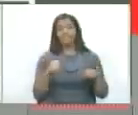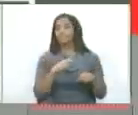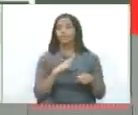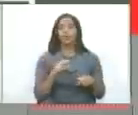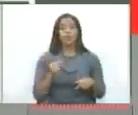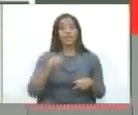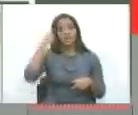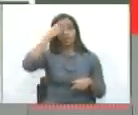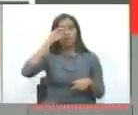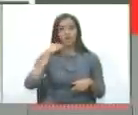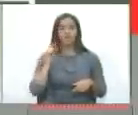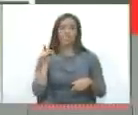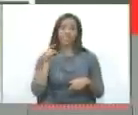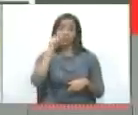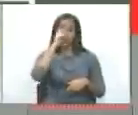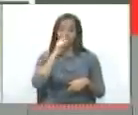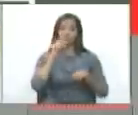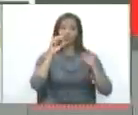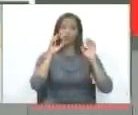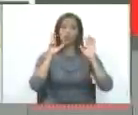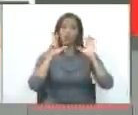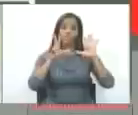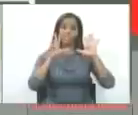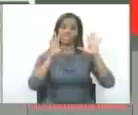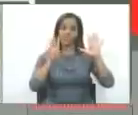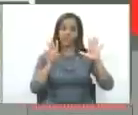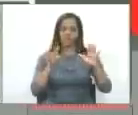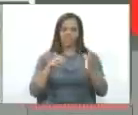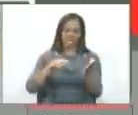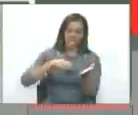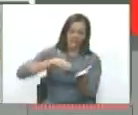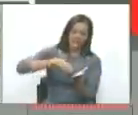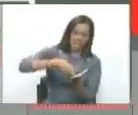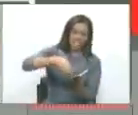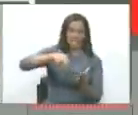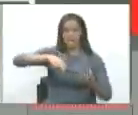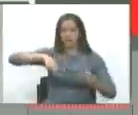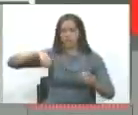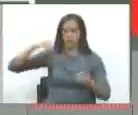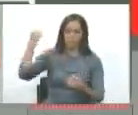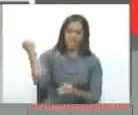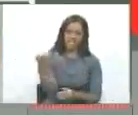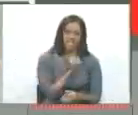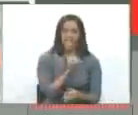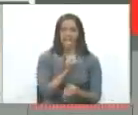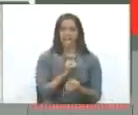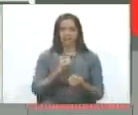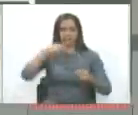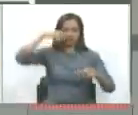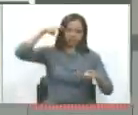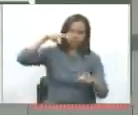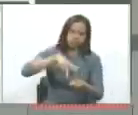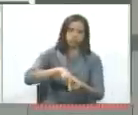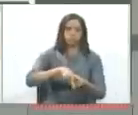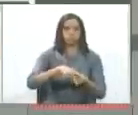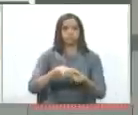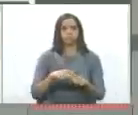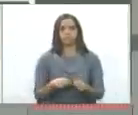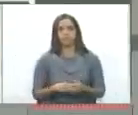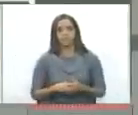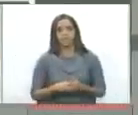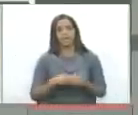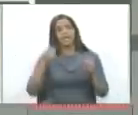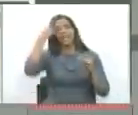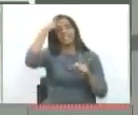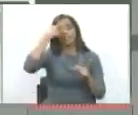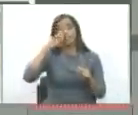que ellos en el año 89 arrastraron, lo asesinaron, lo masacraron. Este pueblo